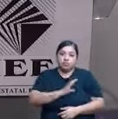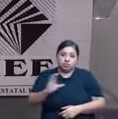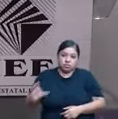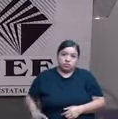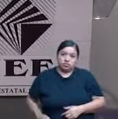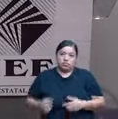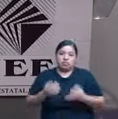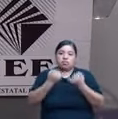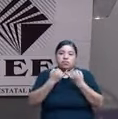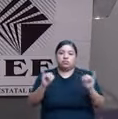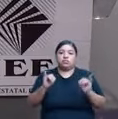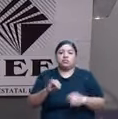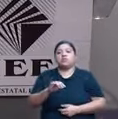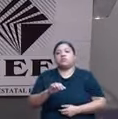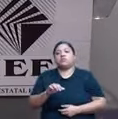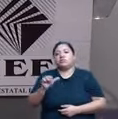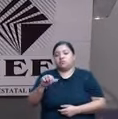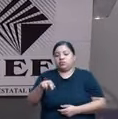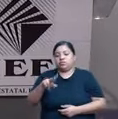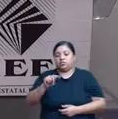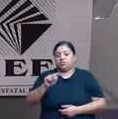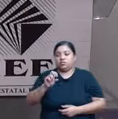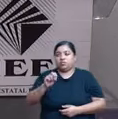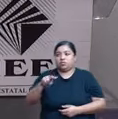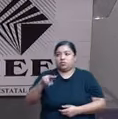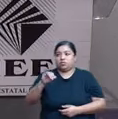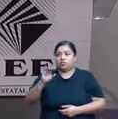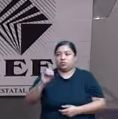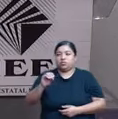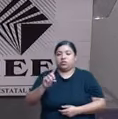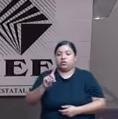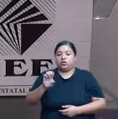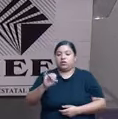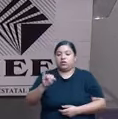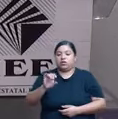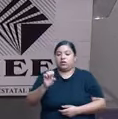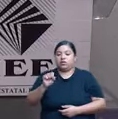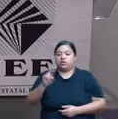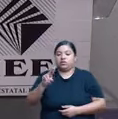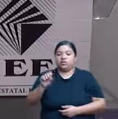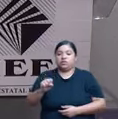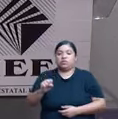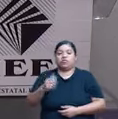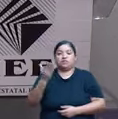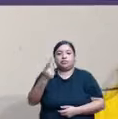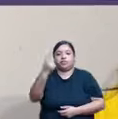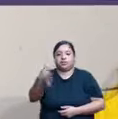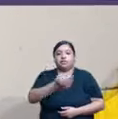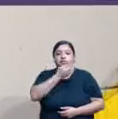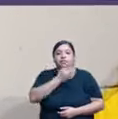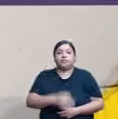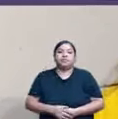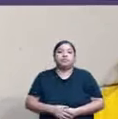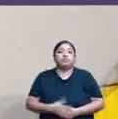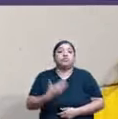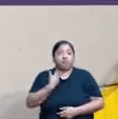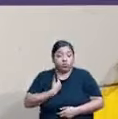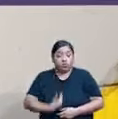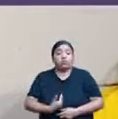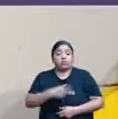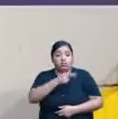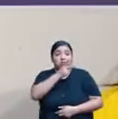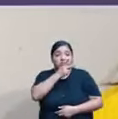del candidato independiente Antonio de Jesús Olvera Mota. Candidato, hasta por un minuto tiene la palabra. Soy padre de